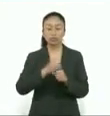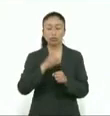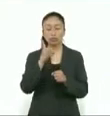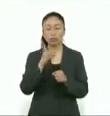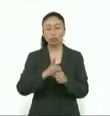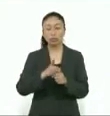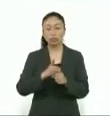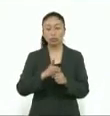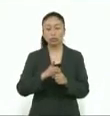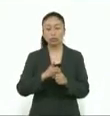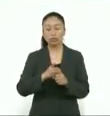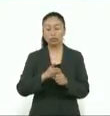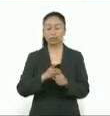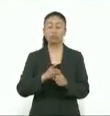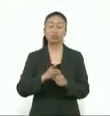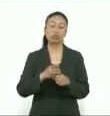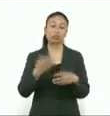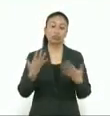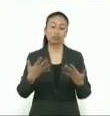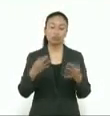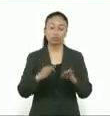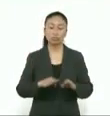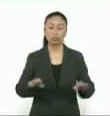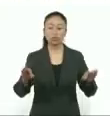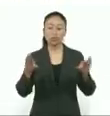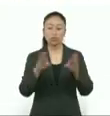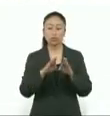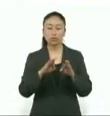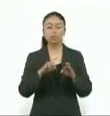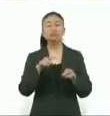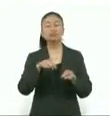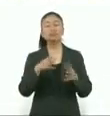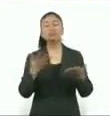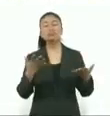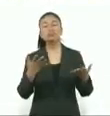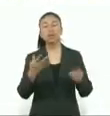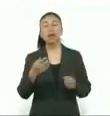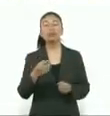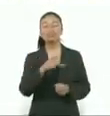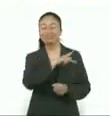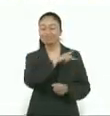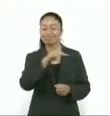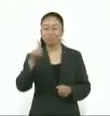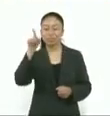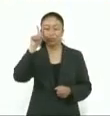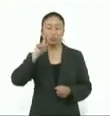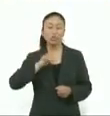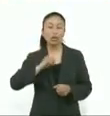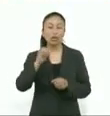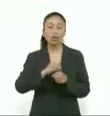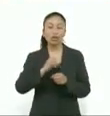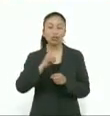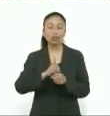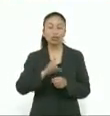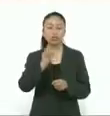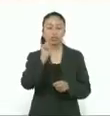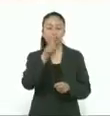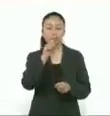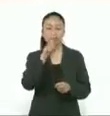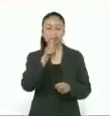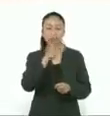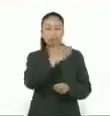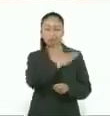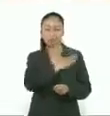en donde todas las mujeres, todas son todas, tienen la misma oportunidad de llegar a